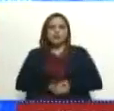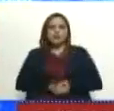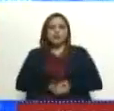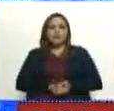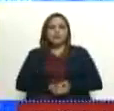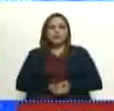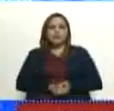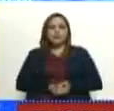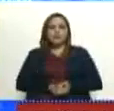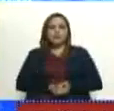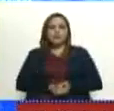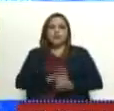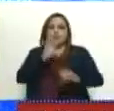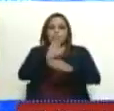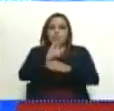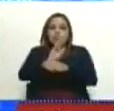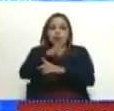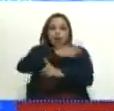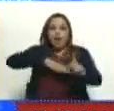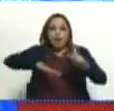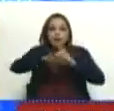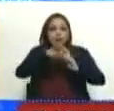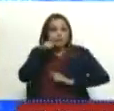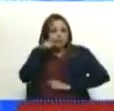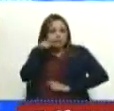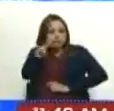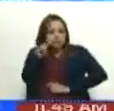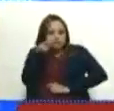y la guardería ambiental.